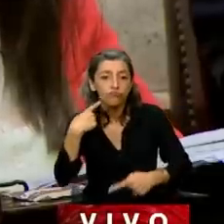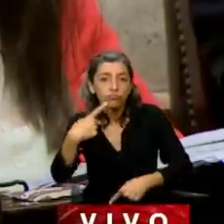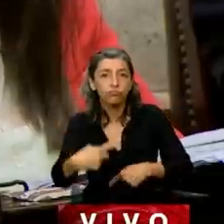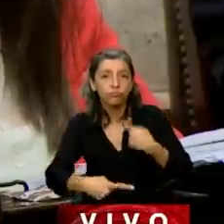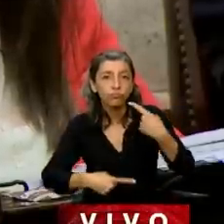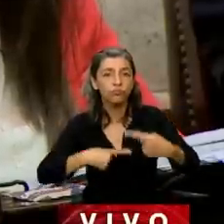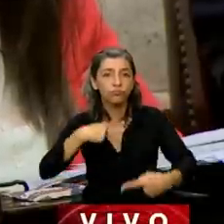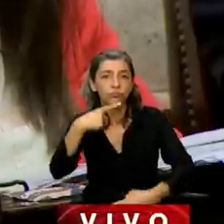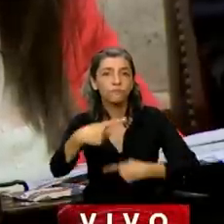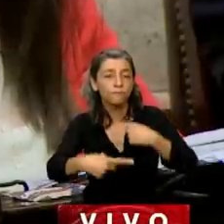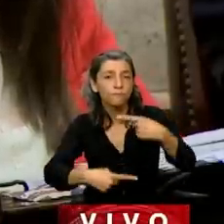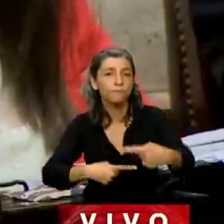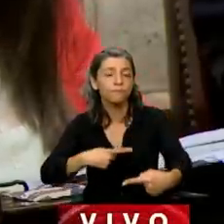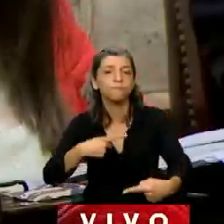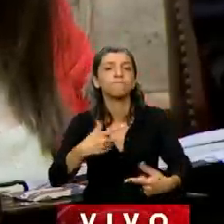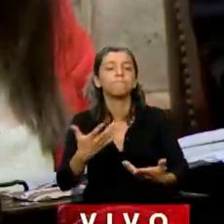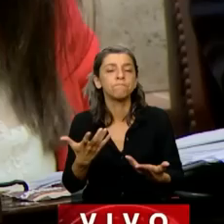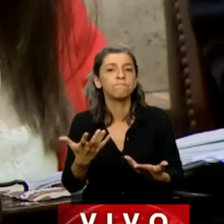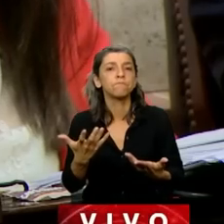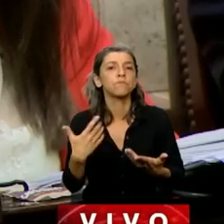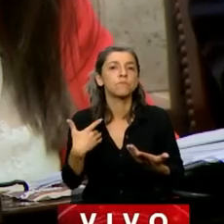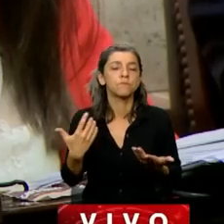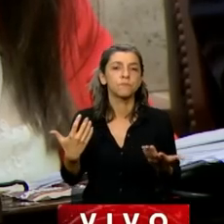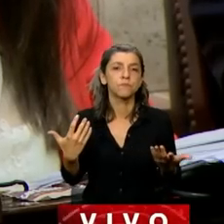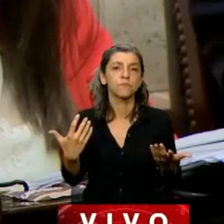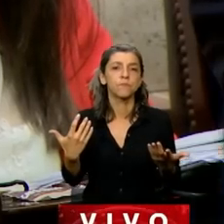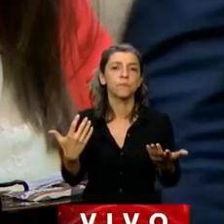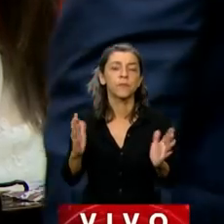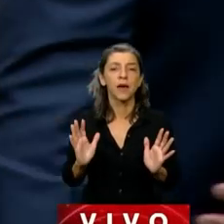hilo del desarrollo de estas